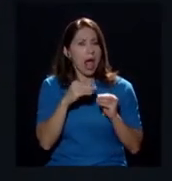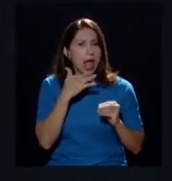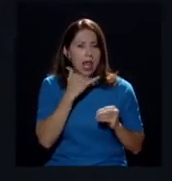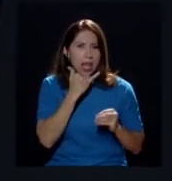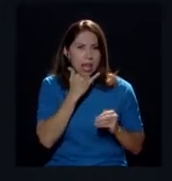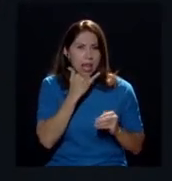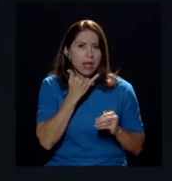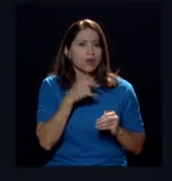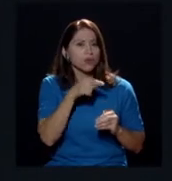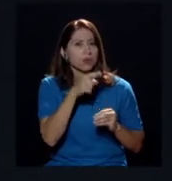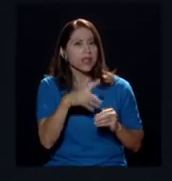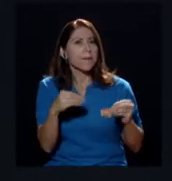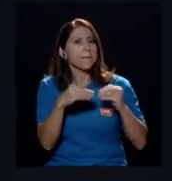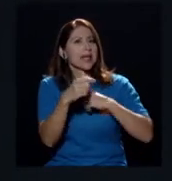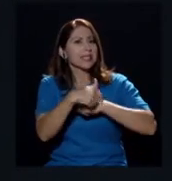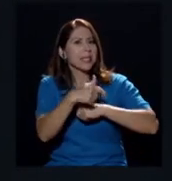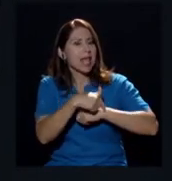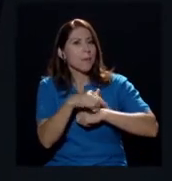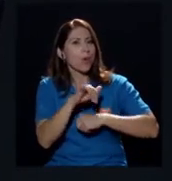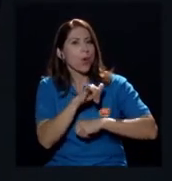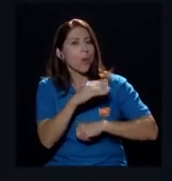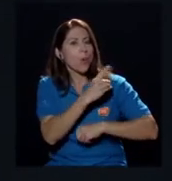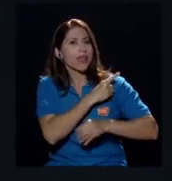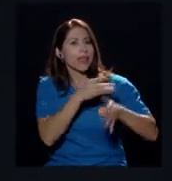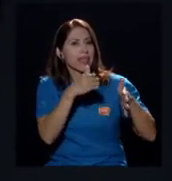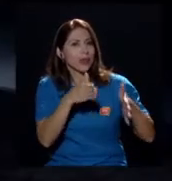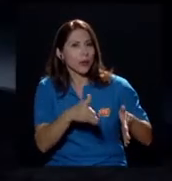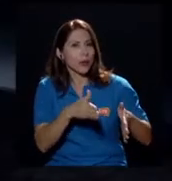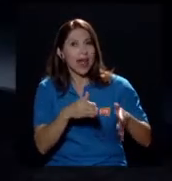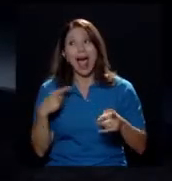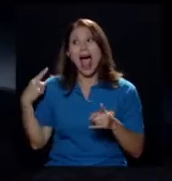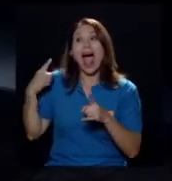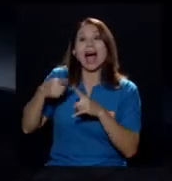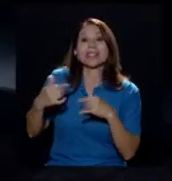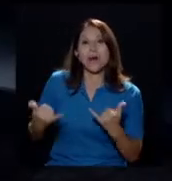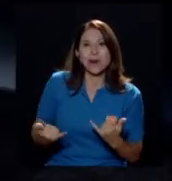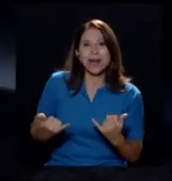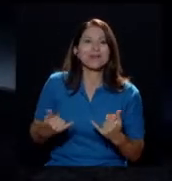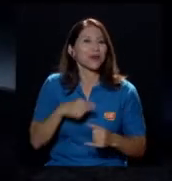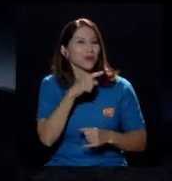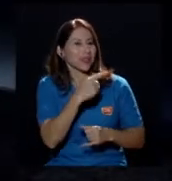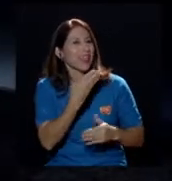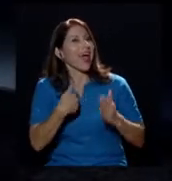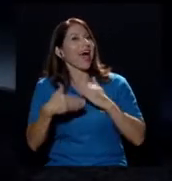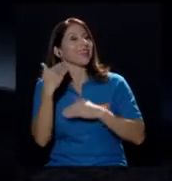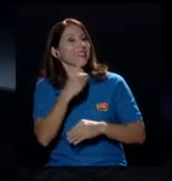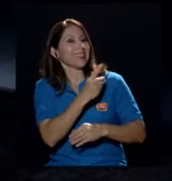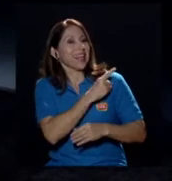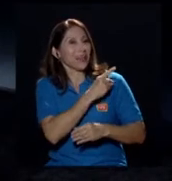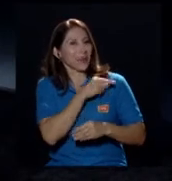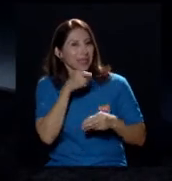tiempo en la dirección de hasta ahora en esta hora de ese medio y